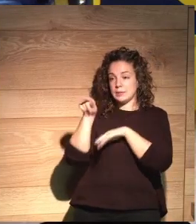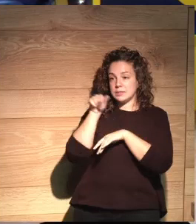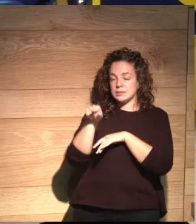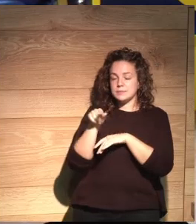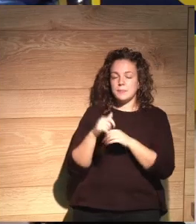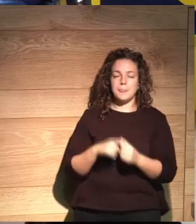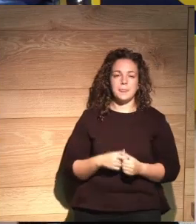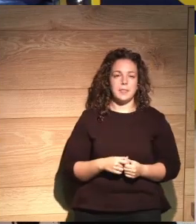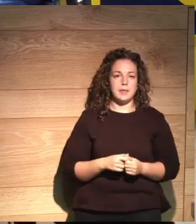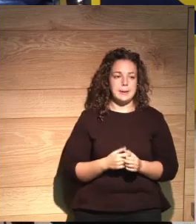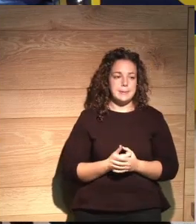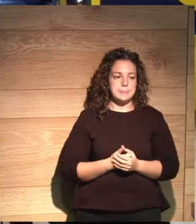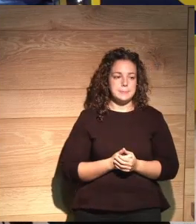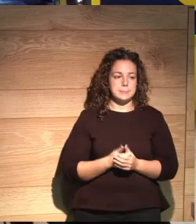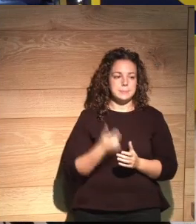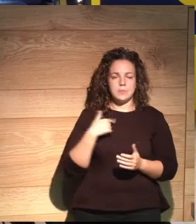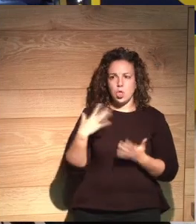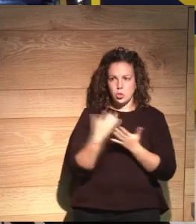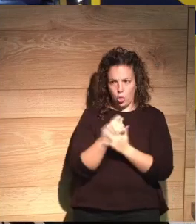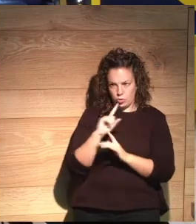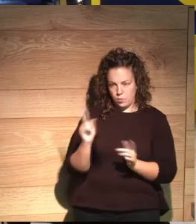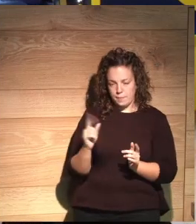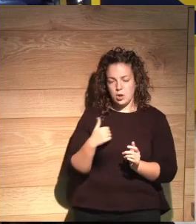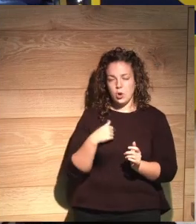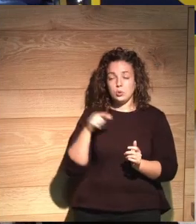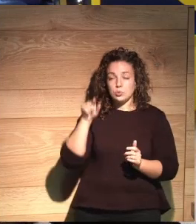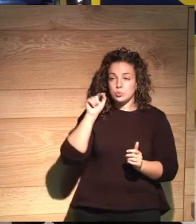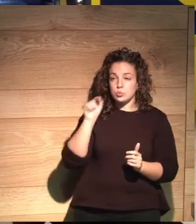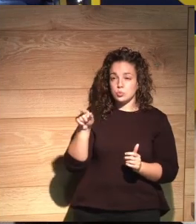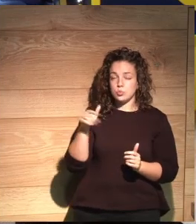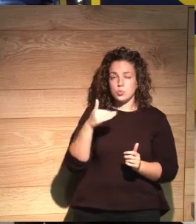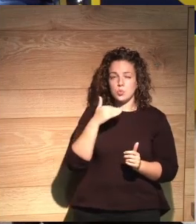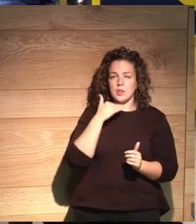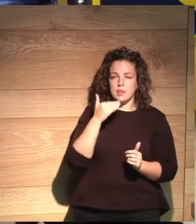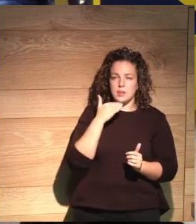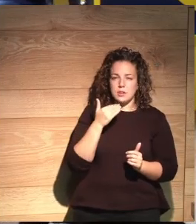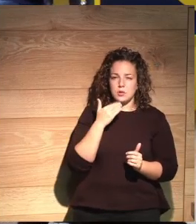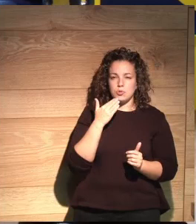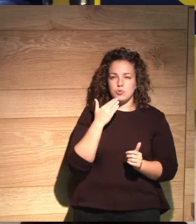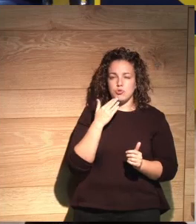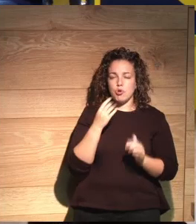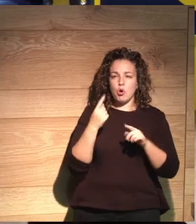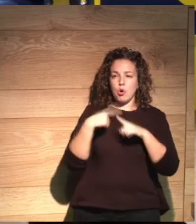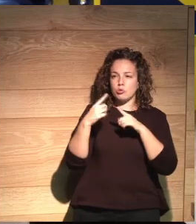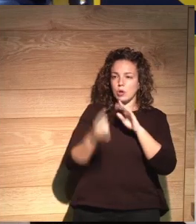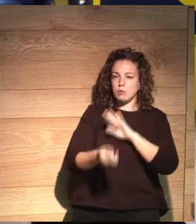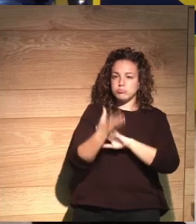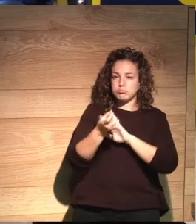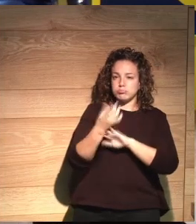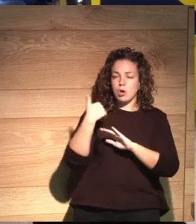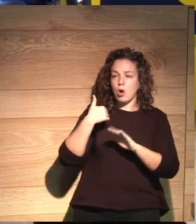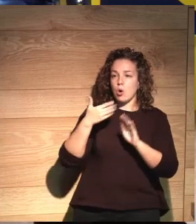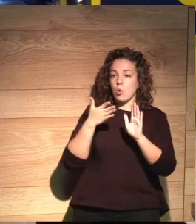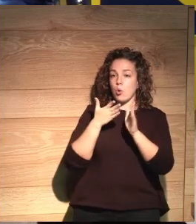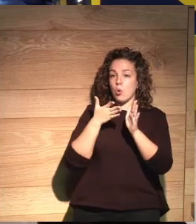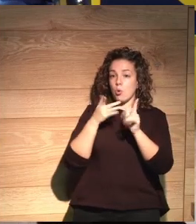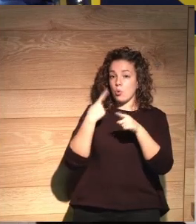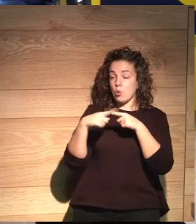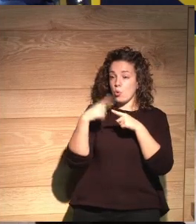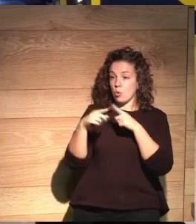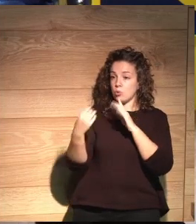estos no todos pero vos encontrás en todas estas innovaciones que nos describiste que realmente es